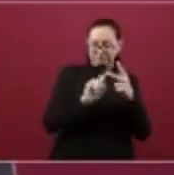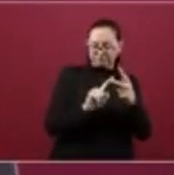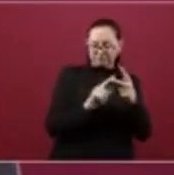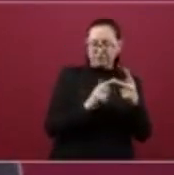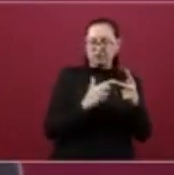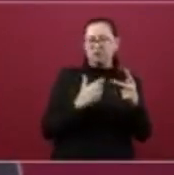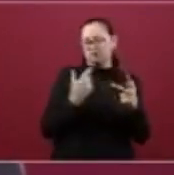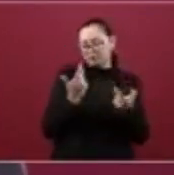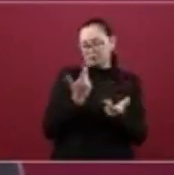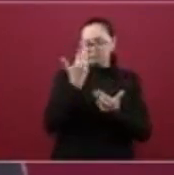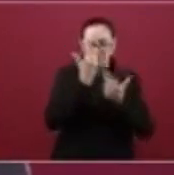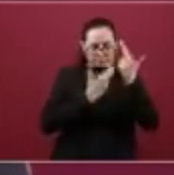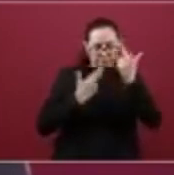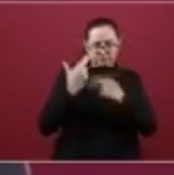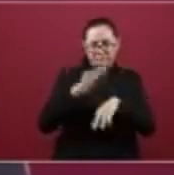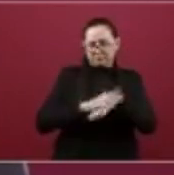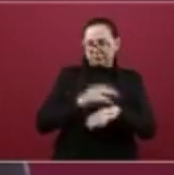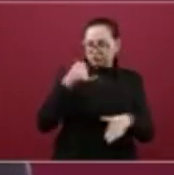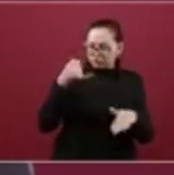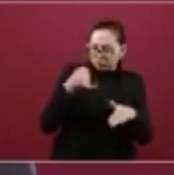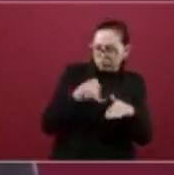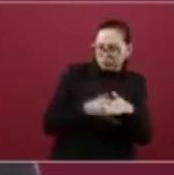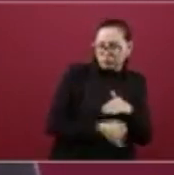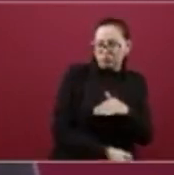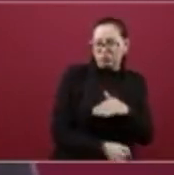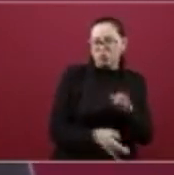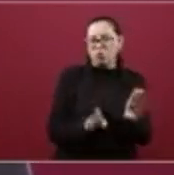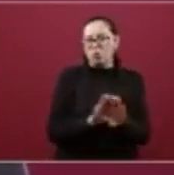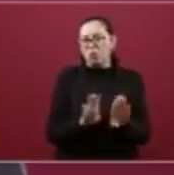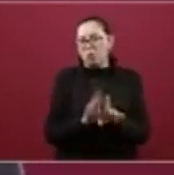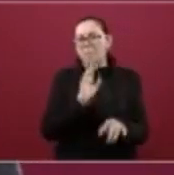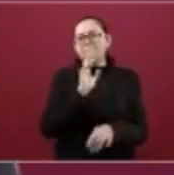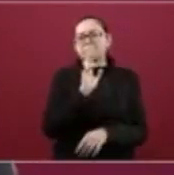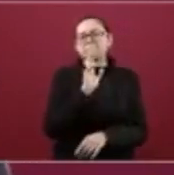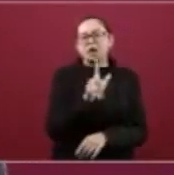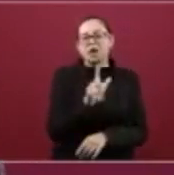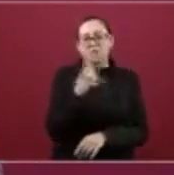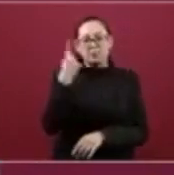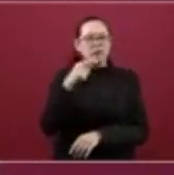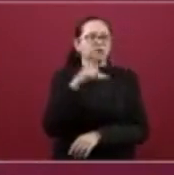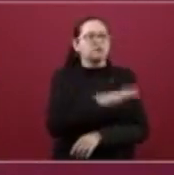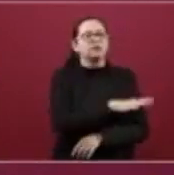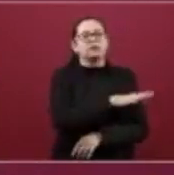revisando, analizando bien, de lo que más convenga al interés general.